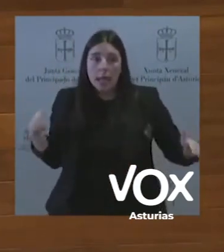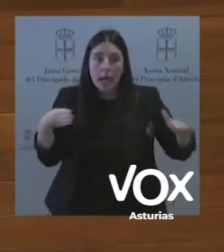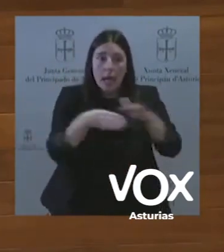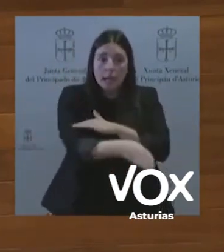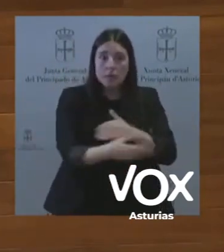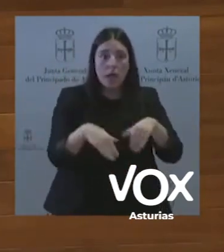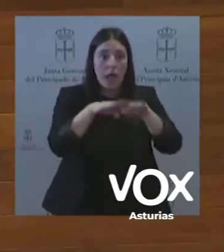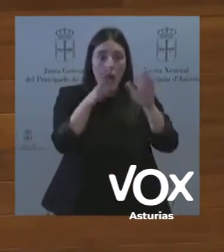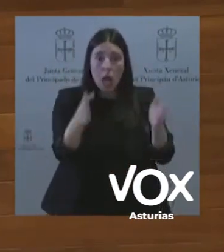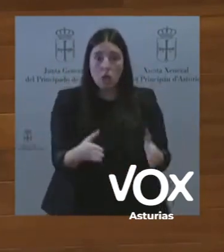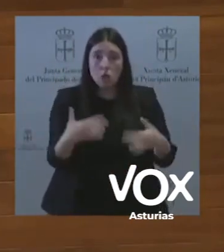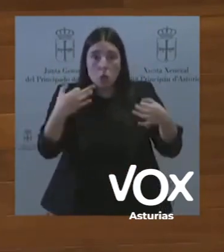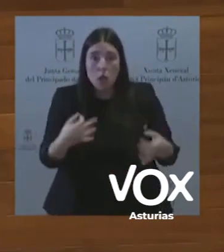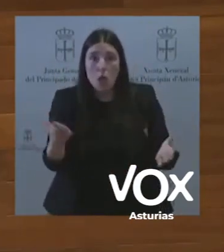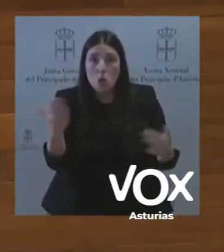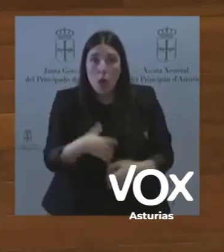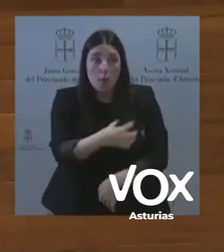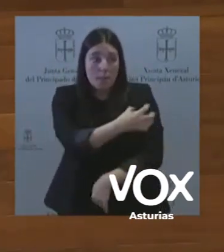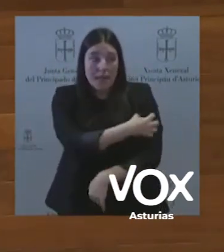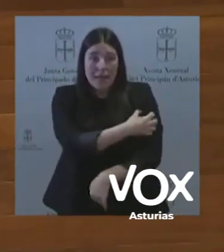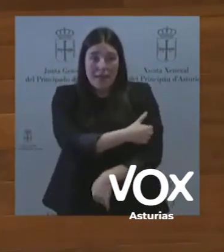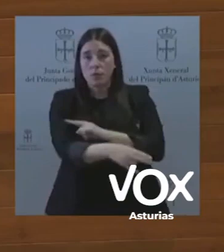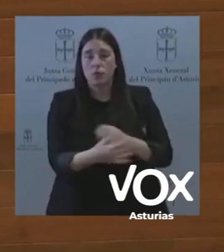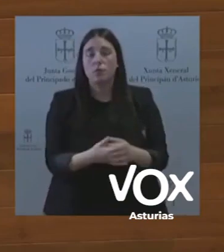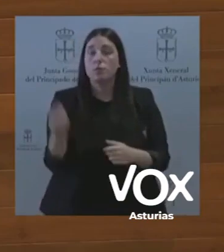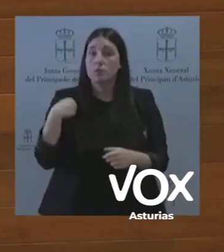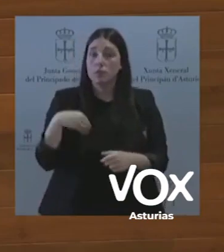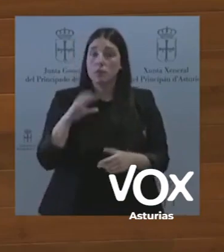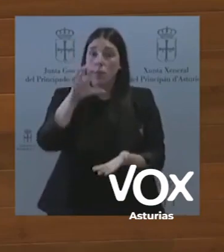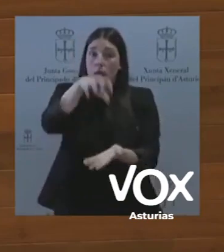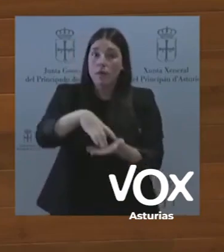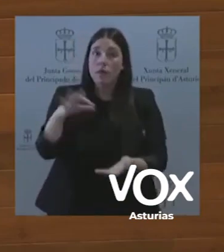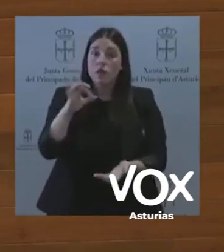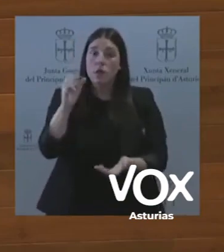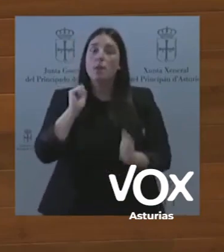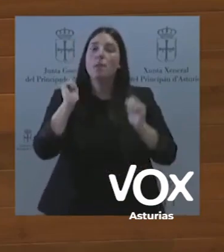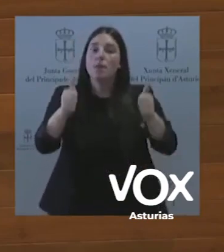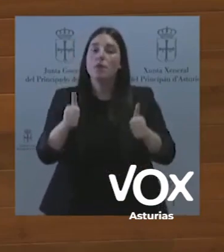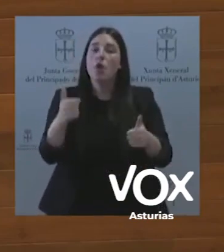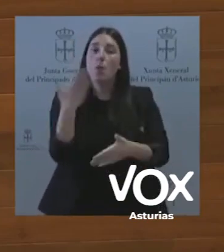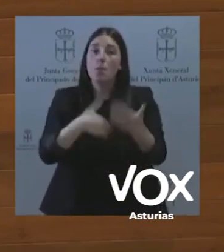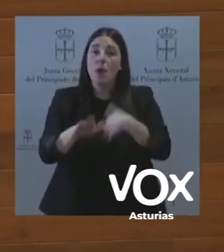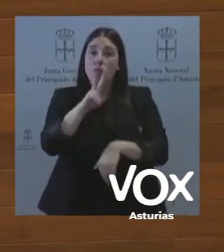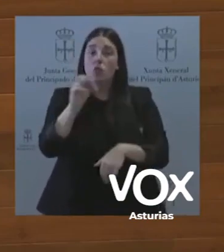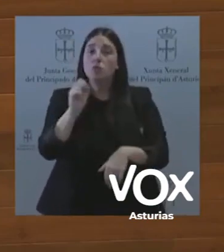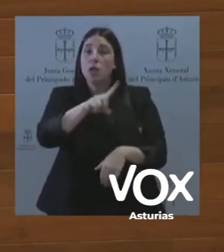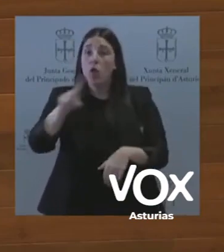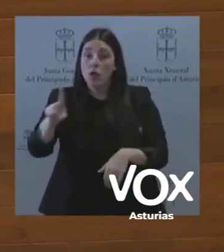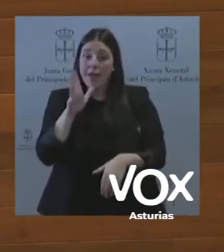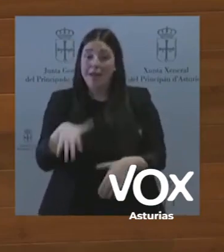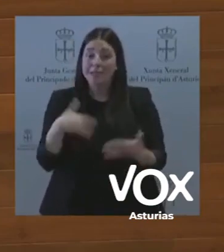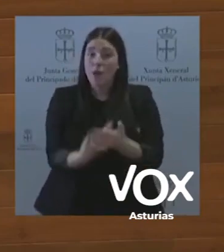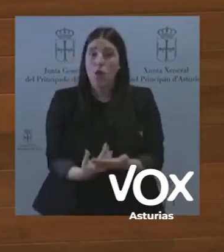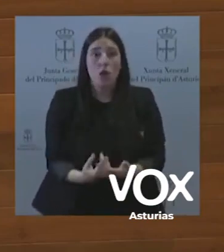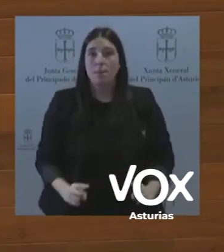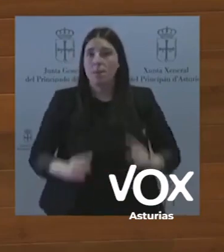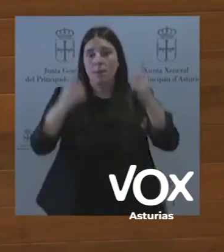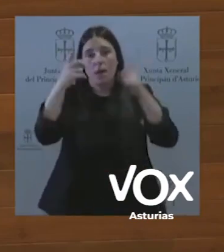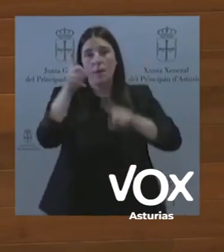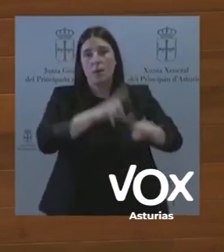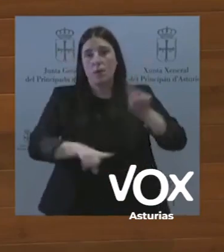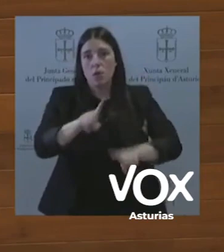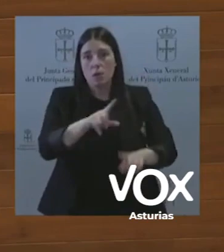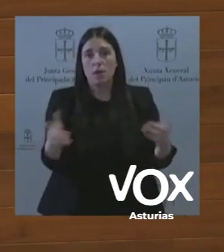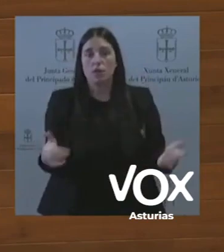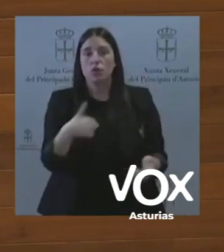está perimetrado el recinto, que no hay grabaciones de las cámaras de seguridad. Es el primer incidente y el único. No quiero que esto se entienda o se interprete lo